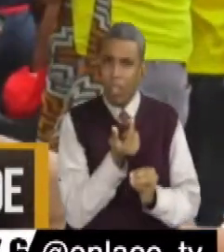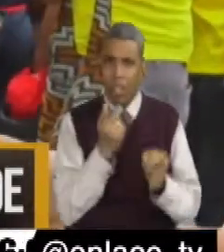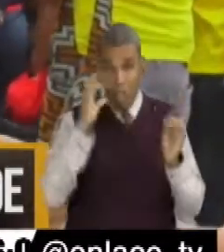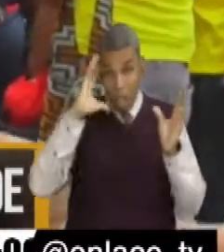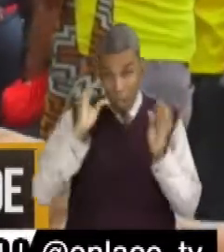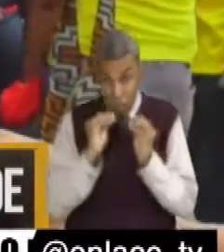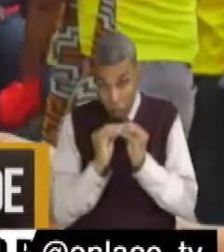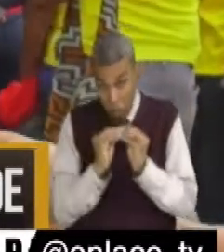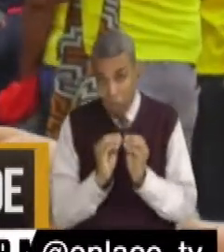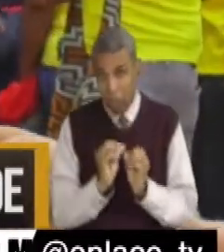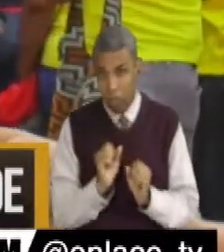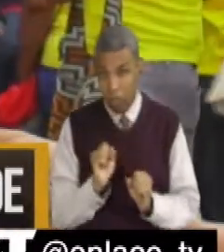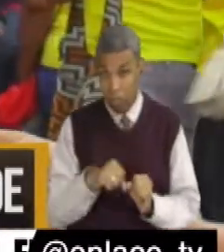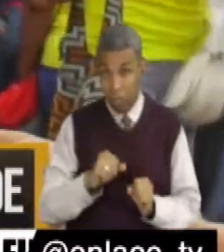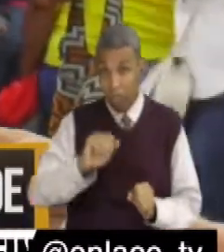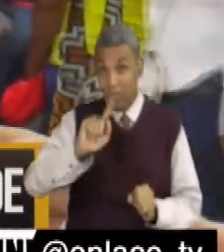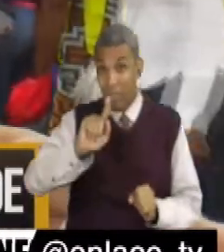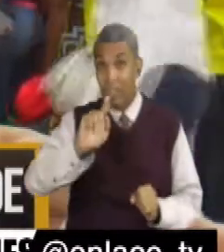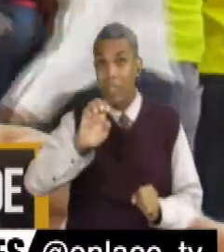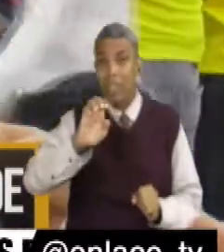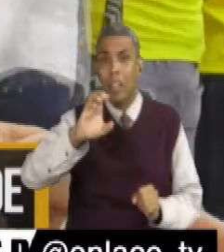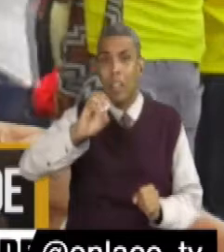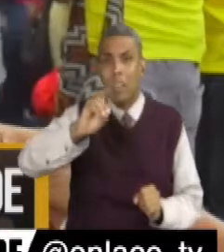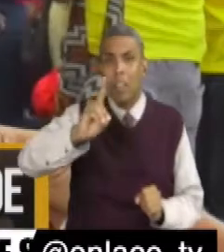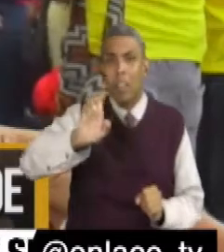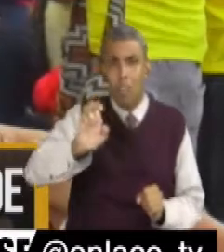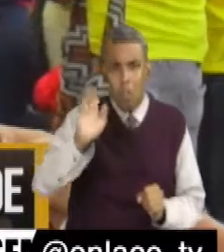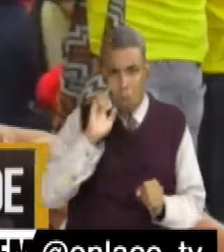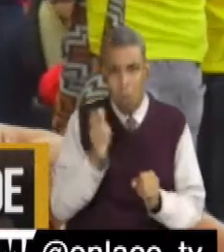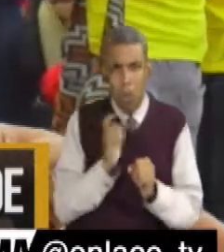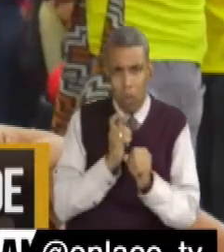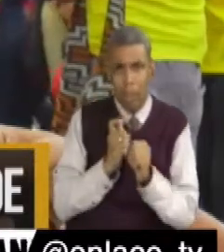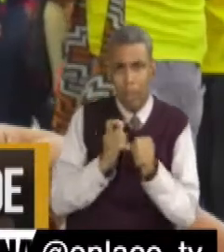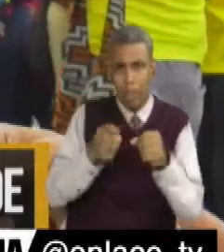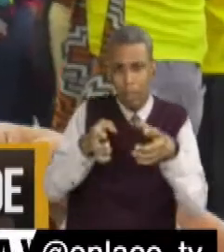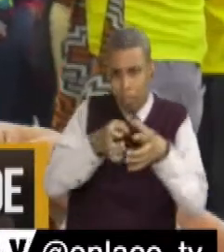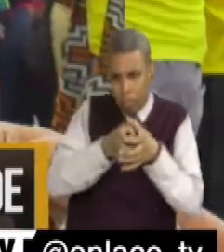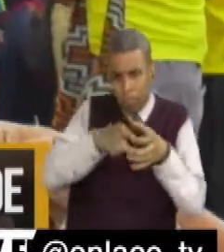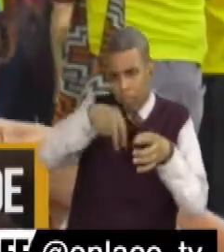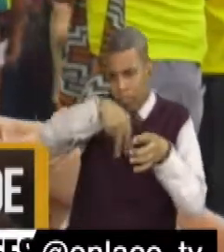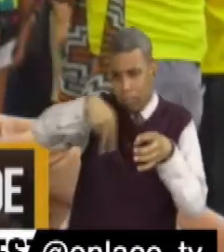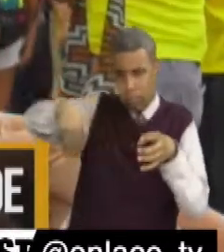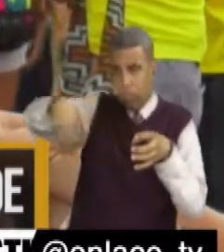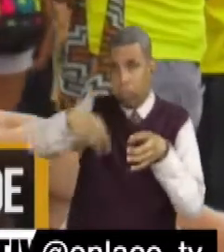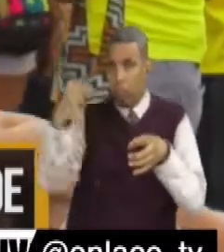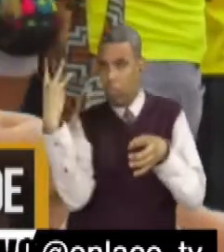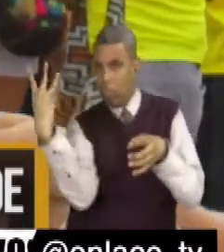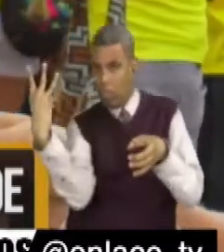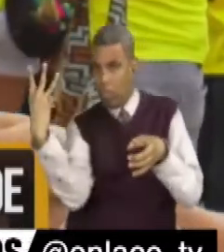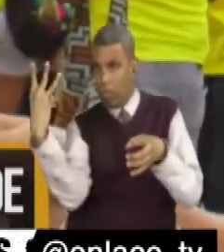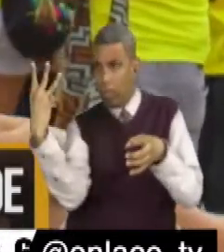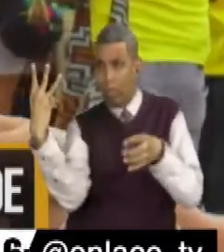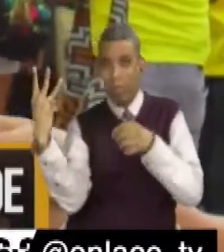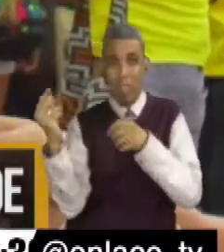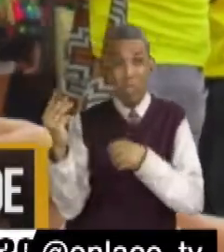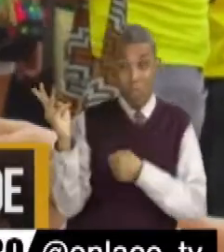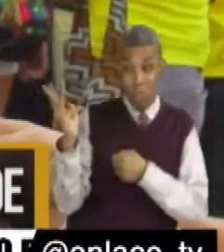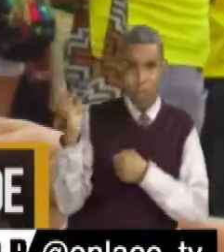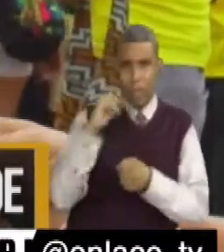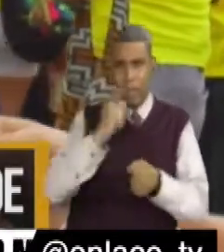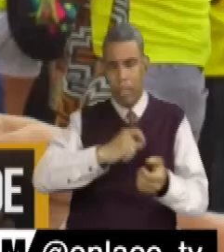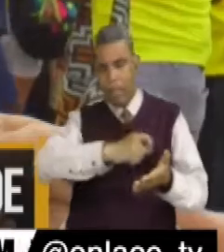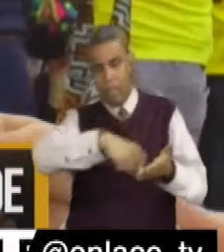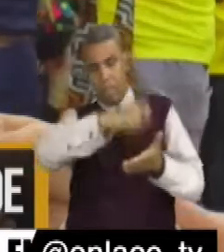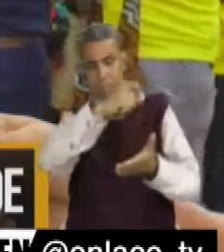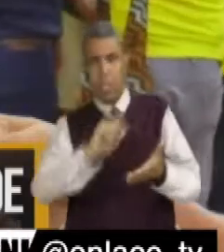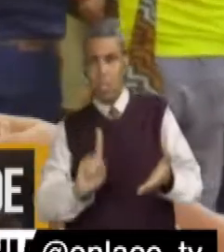mesa nacional FECODE tiene tres delegados, que incluso los tres compañeros no firmaron porque acá el resto de pliego no se ha firmado.